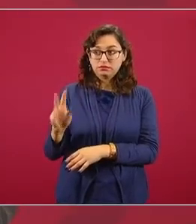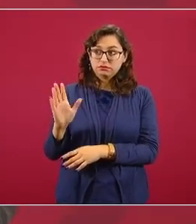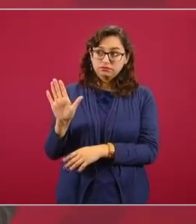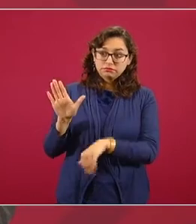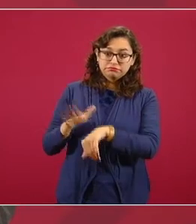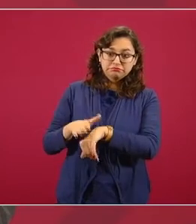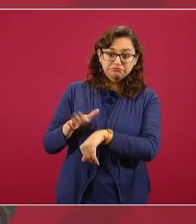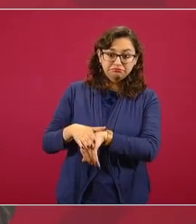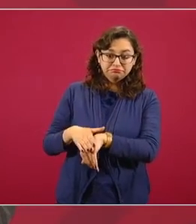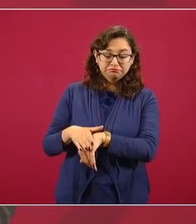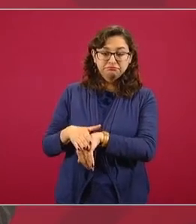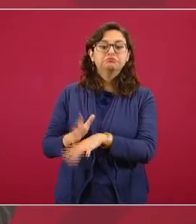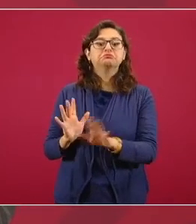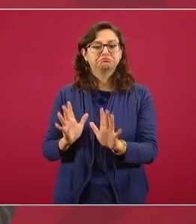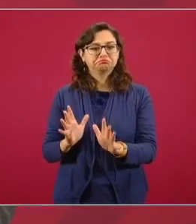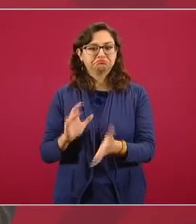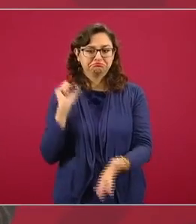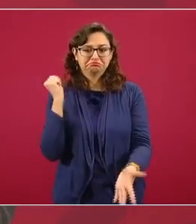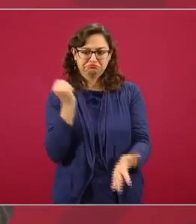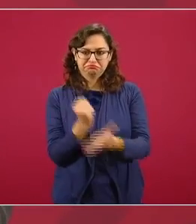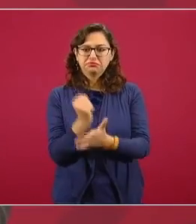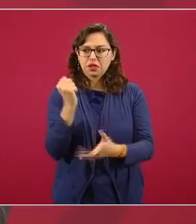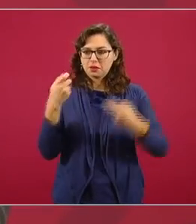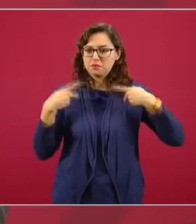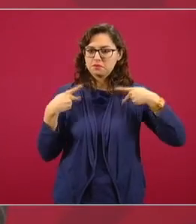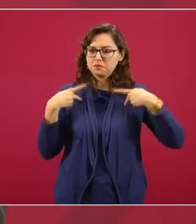aprobó la consulta,